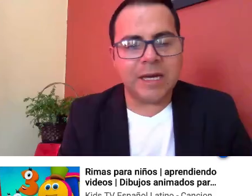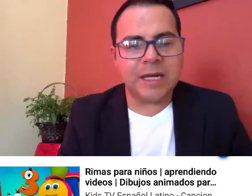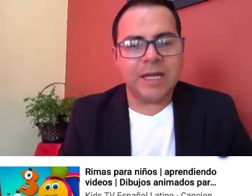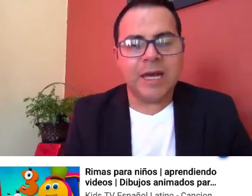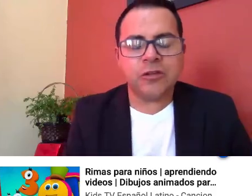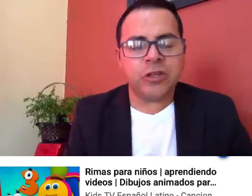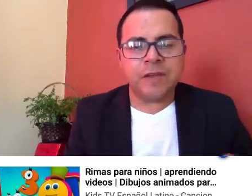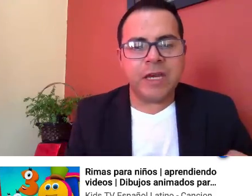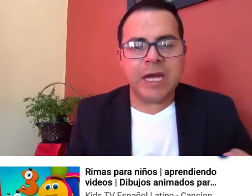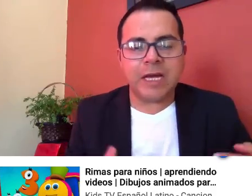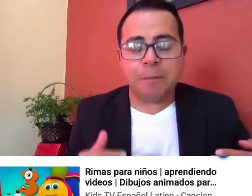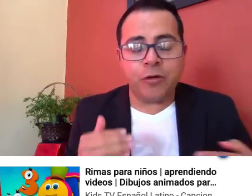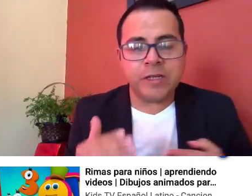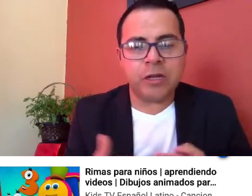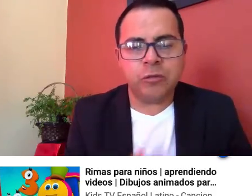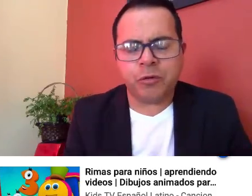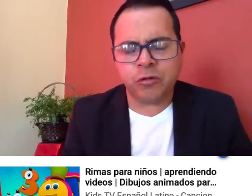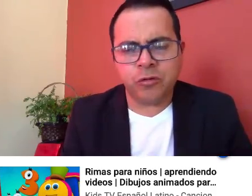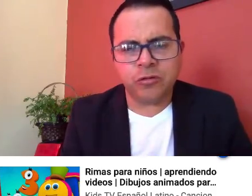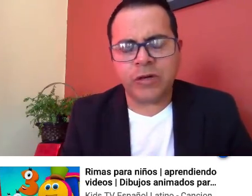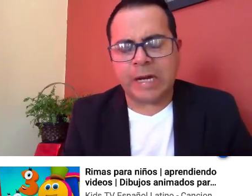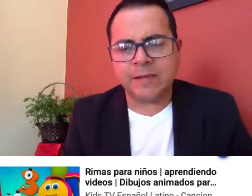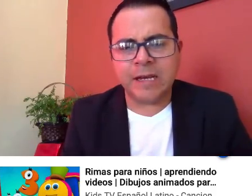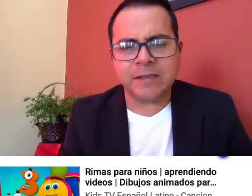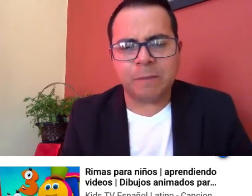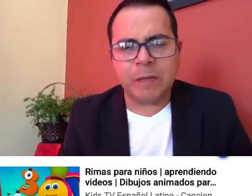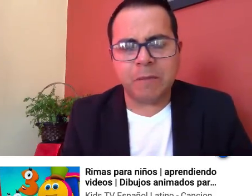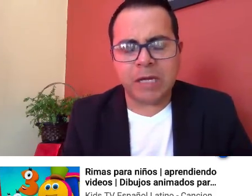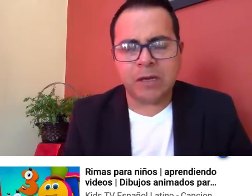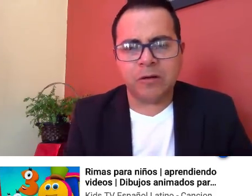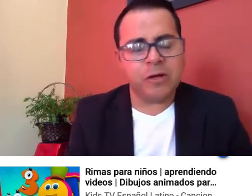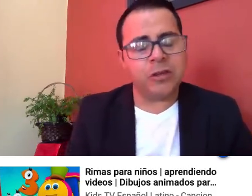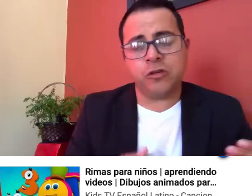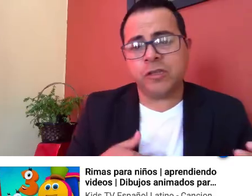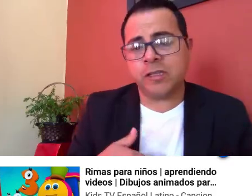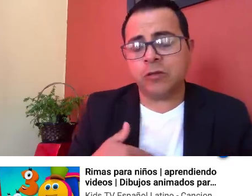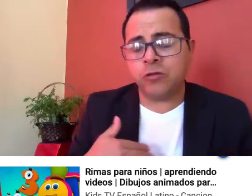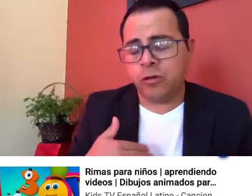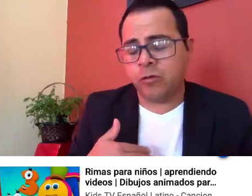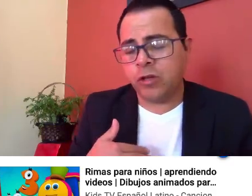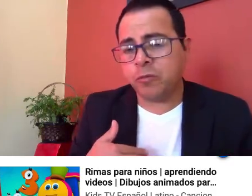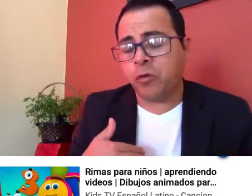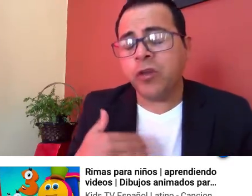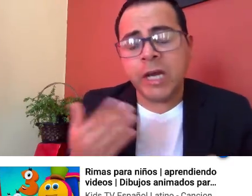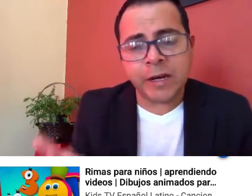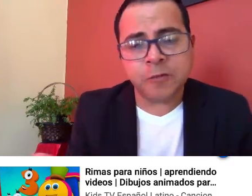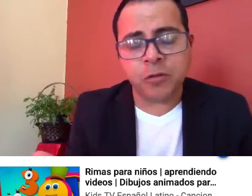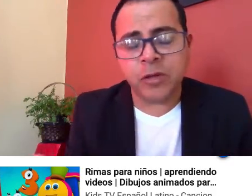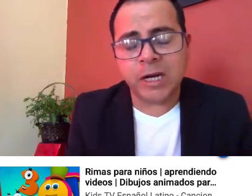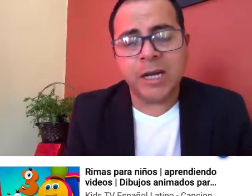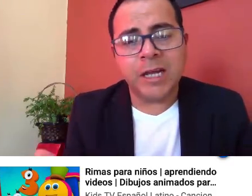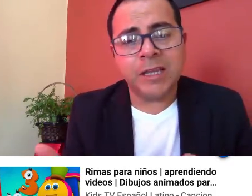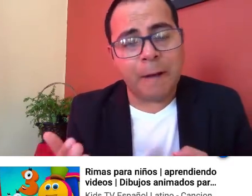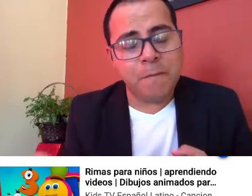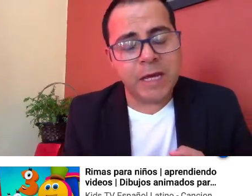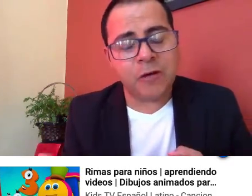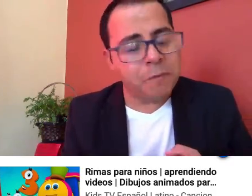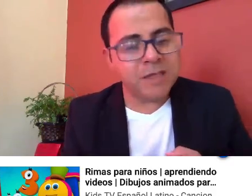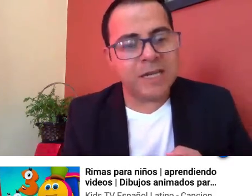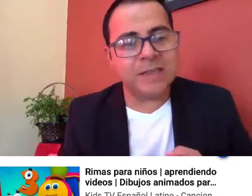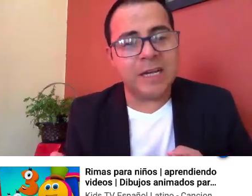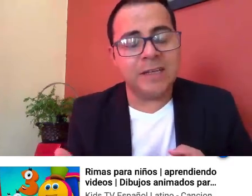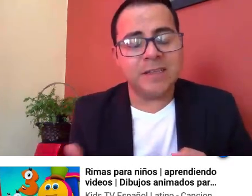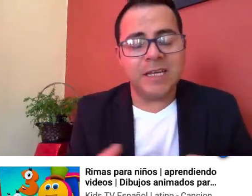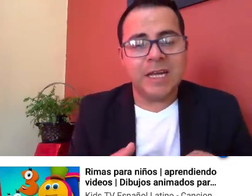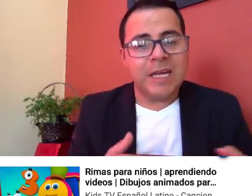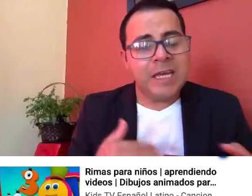piensan que esto tendría que ponerse al tú por tú con aranceles también México y entonces Estados Unidos podría responder también con